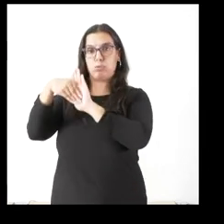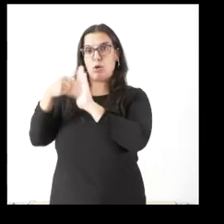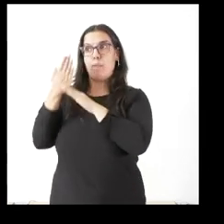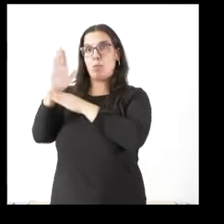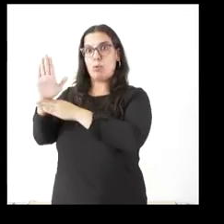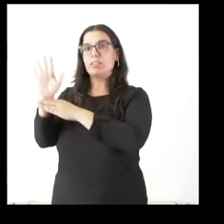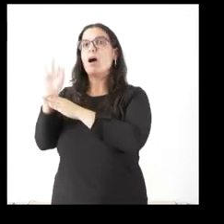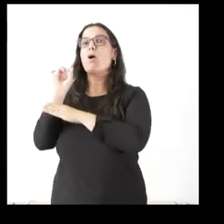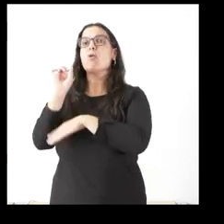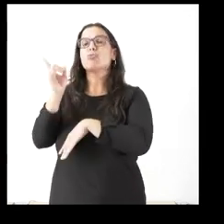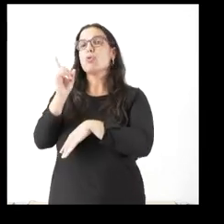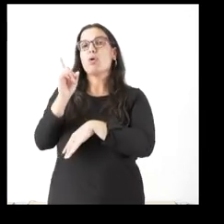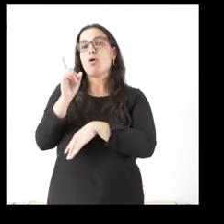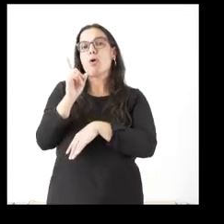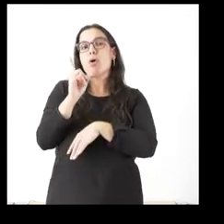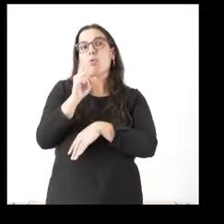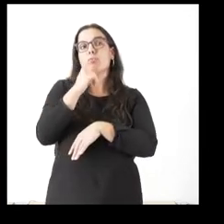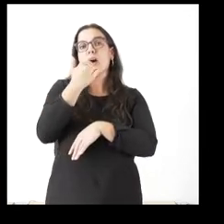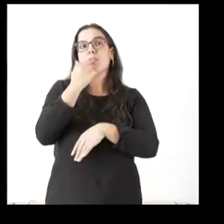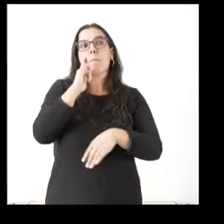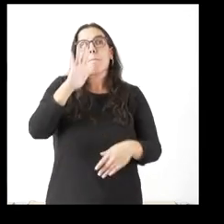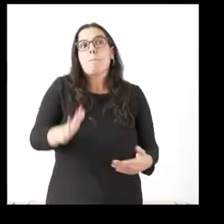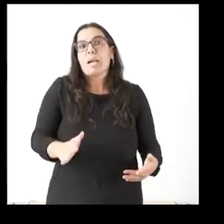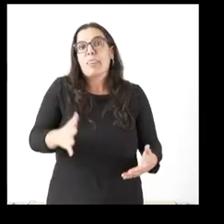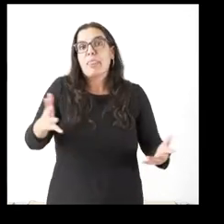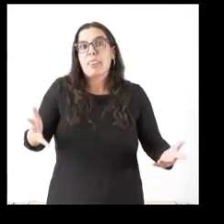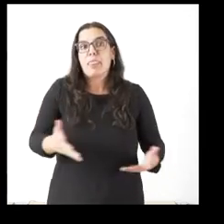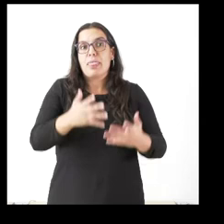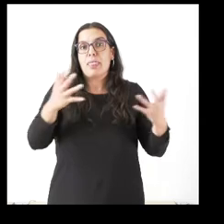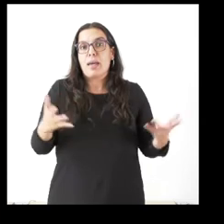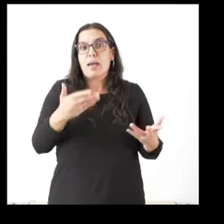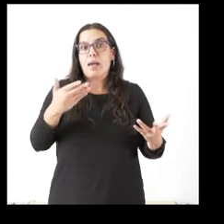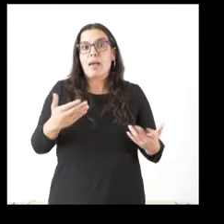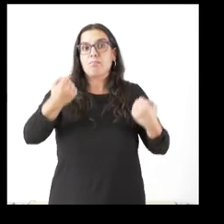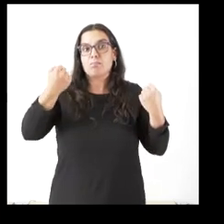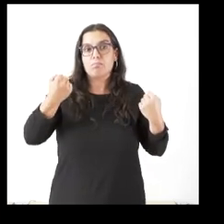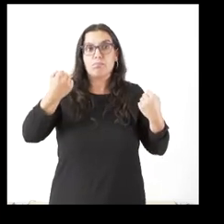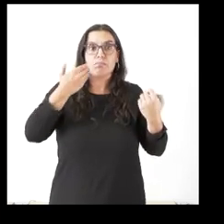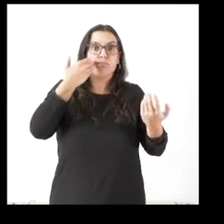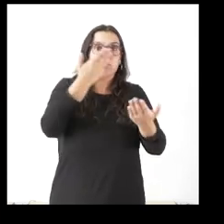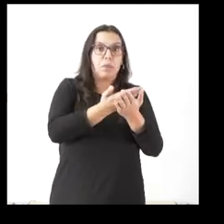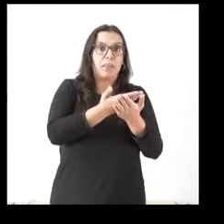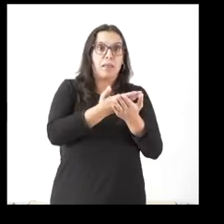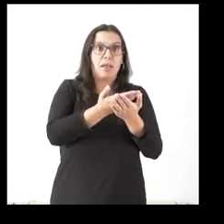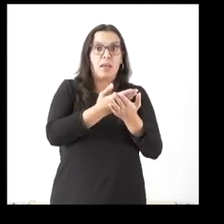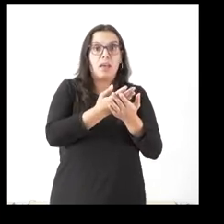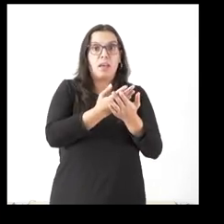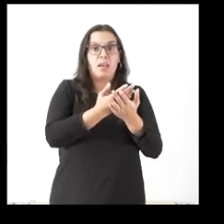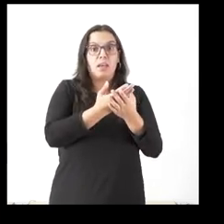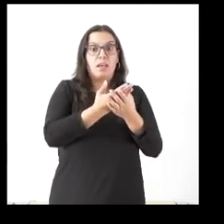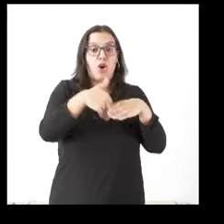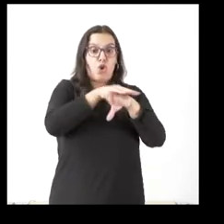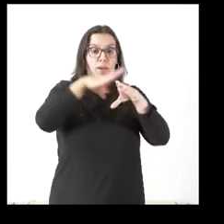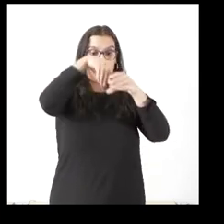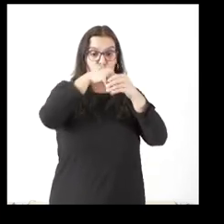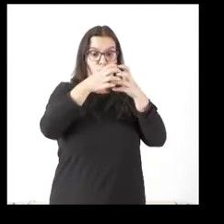en algo que parece que surge a instancias de uno de los partidos del